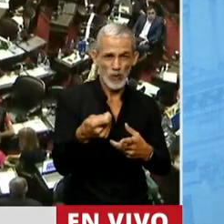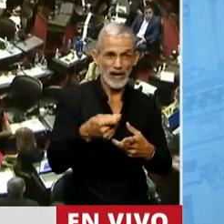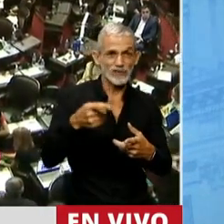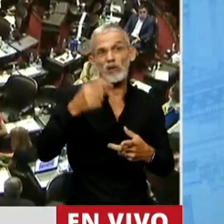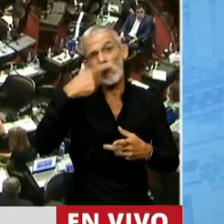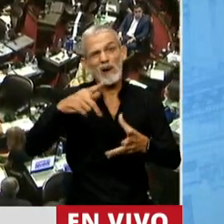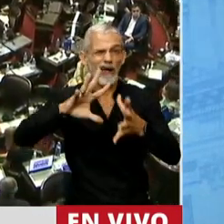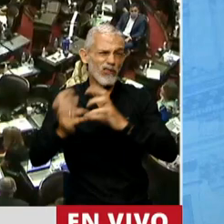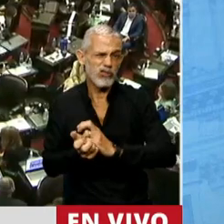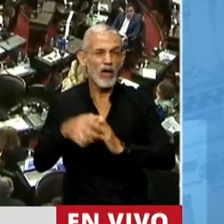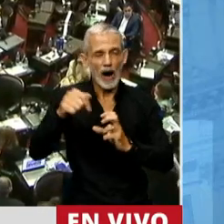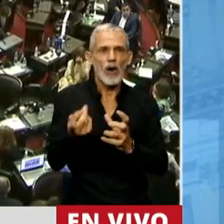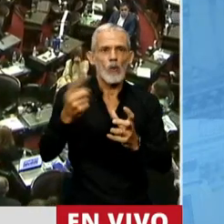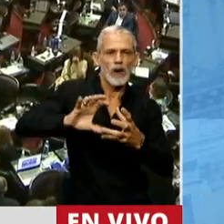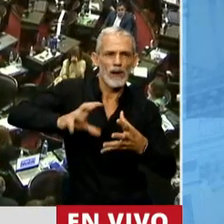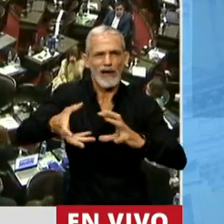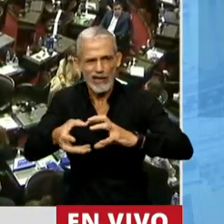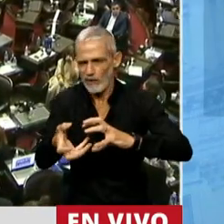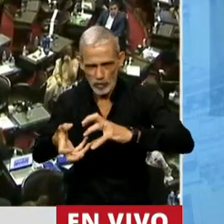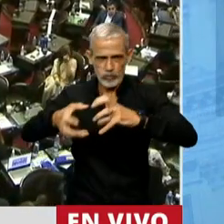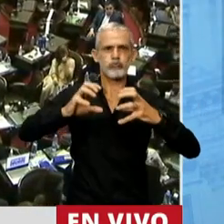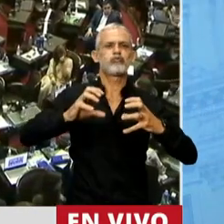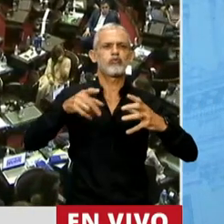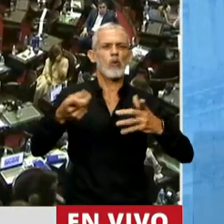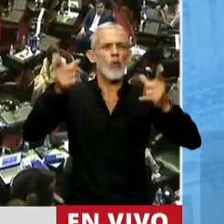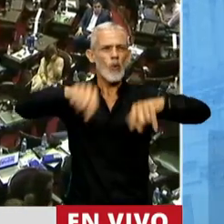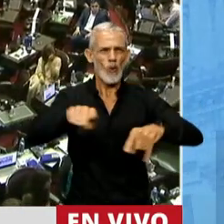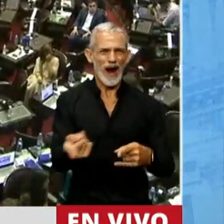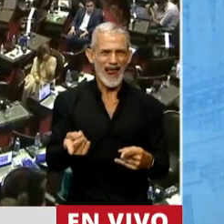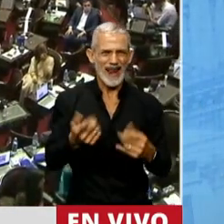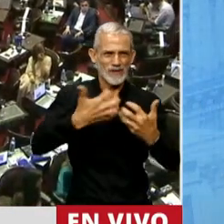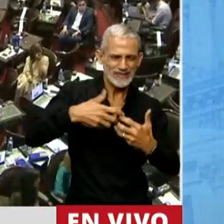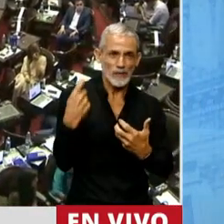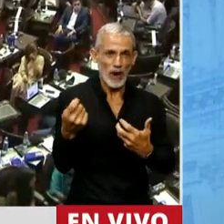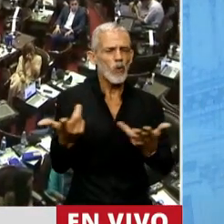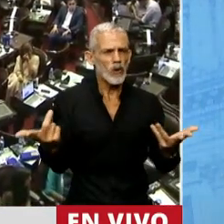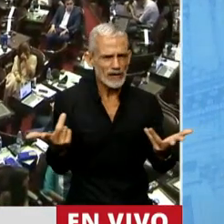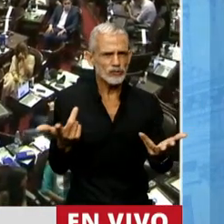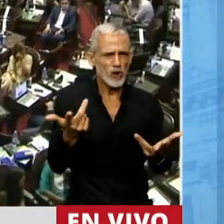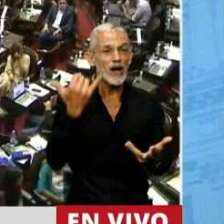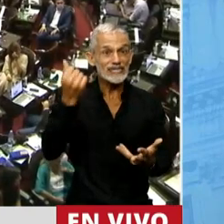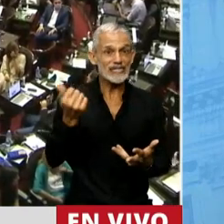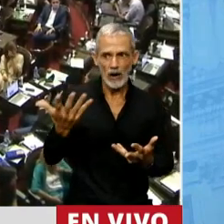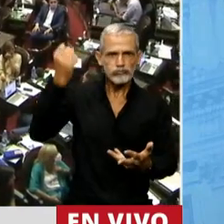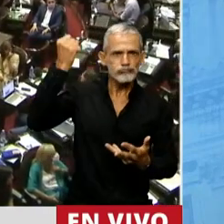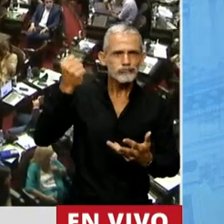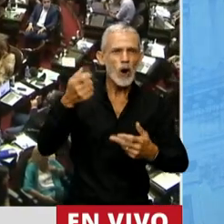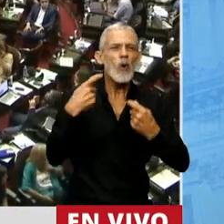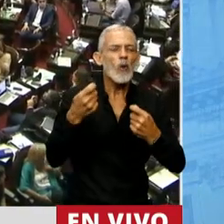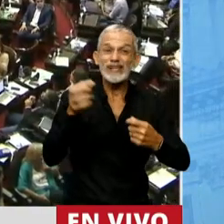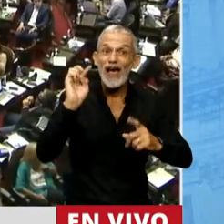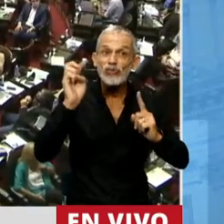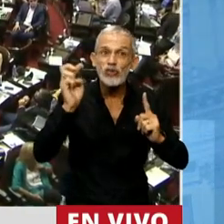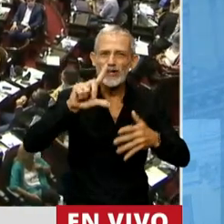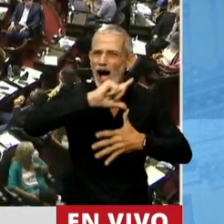ahora estamos empezando a reconstruir otra vez dando este paso. Entre otras cosas, logramos las jubilaciones más altas en dólares